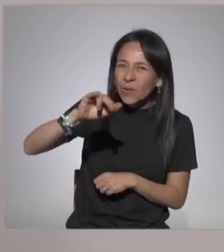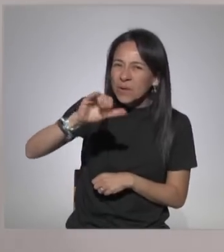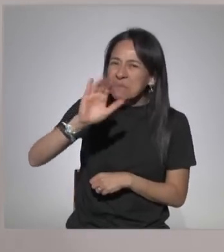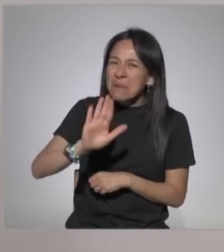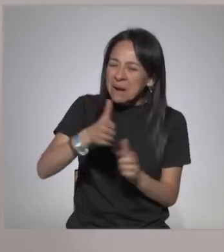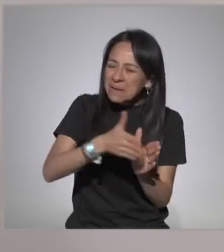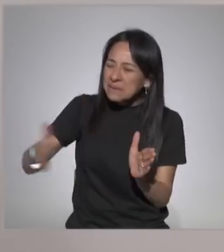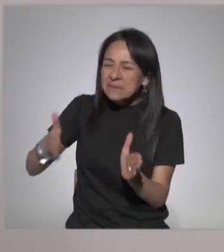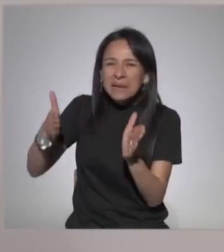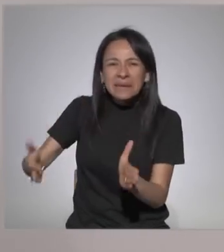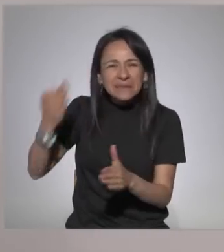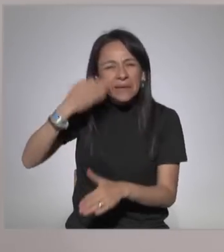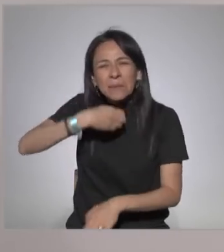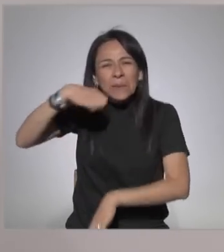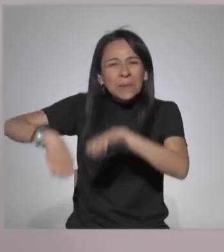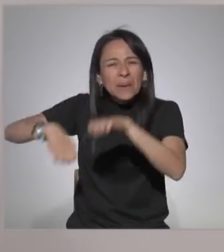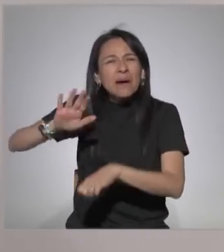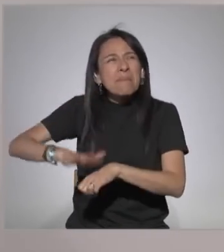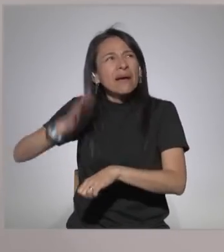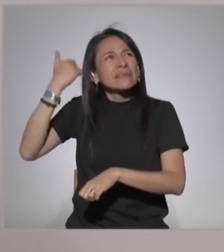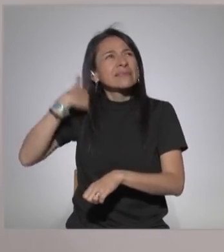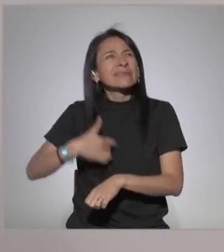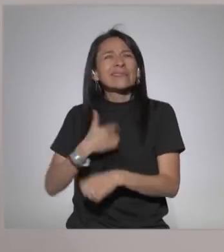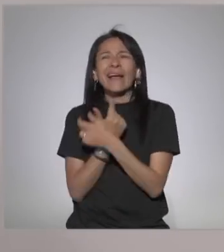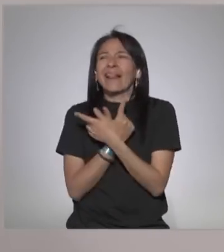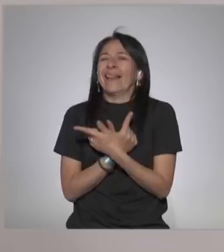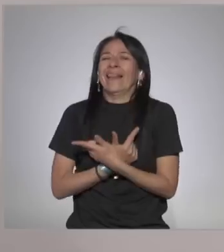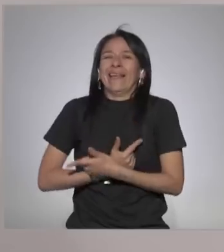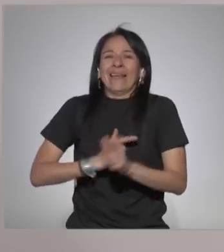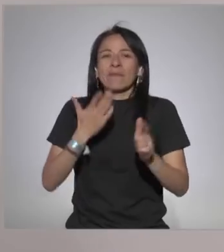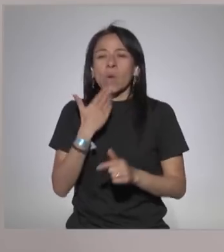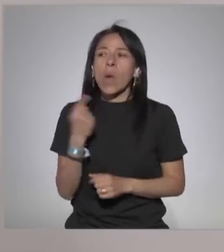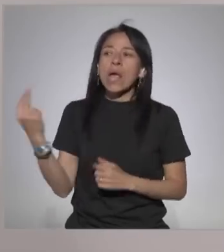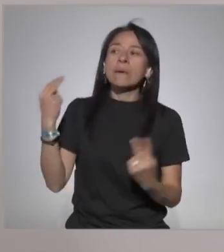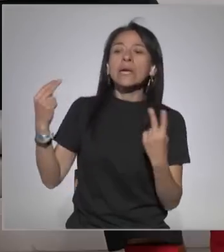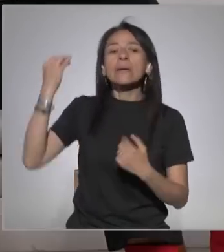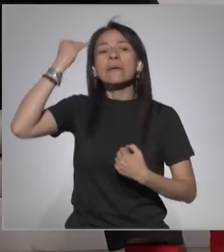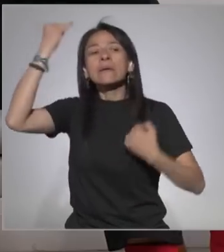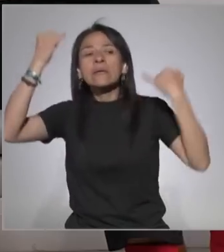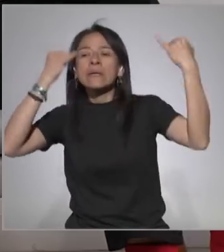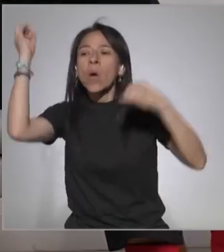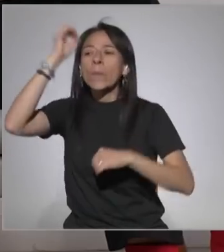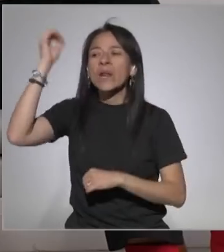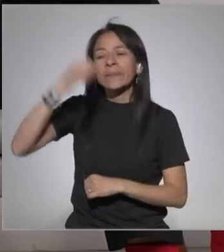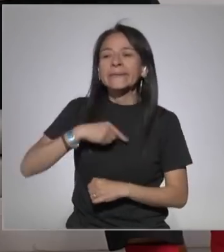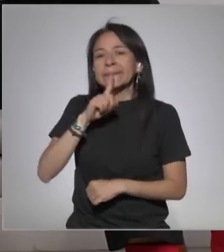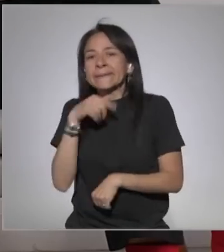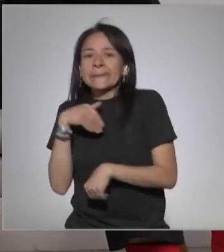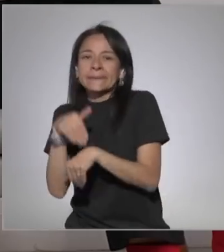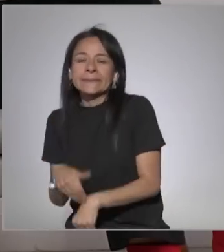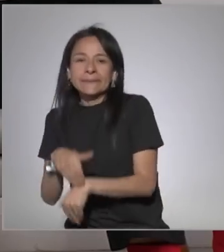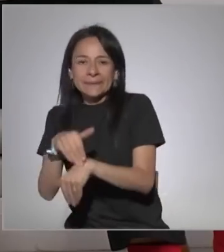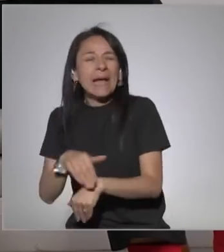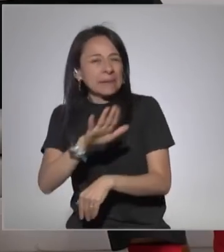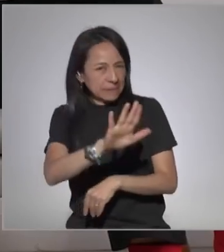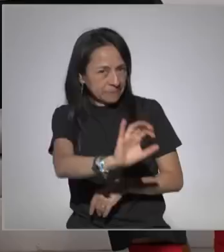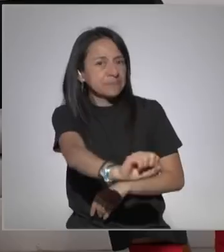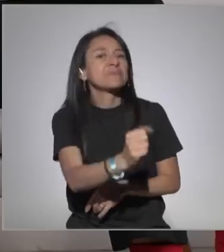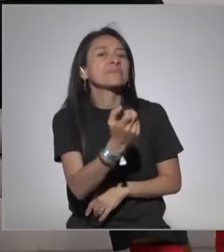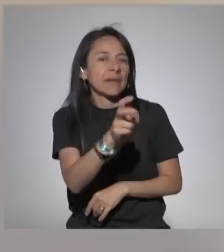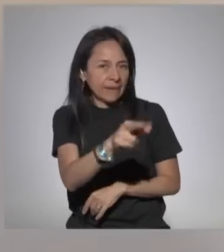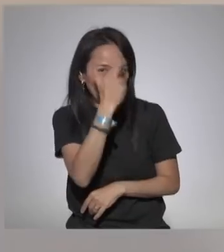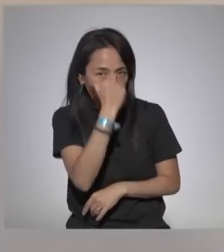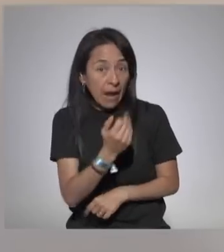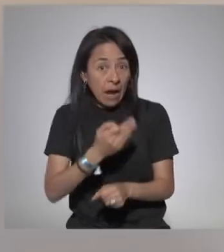sin tanta presión social, sin tanta expectativa, ¿no? Sí, pensamos ahorita en quienes son ahorita personas mayores, cuando